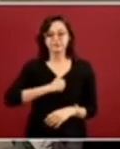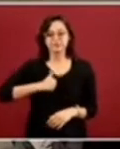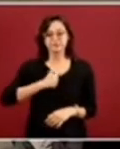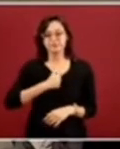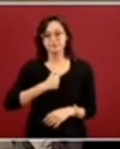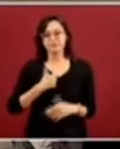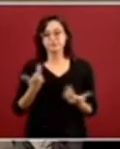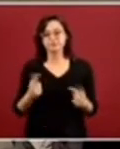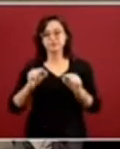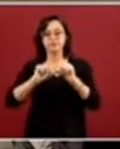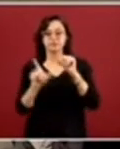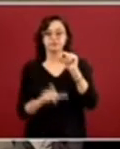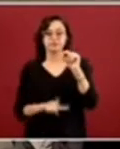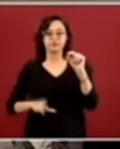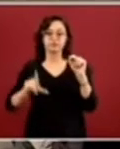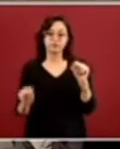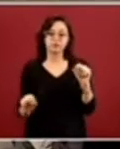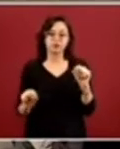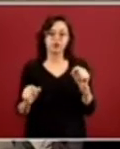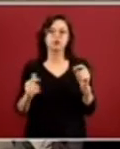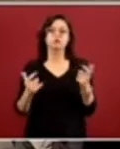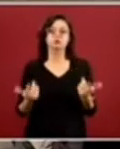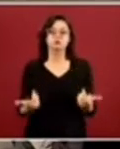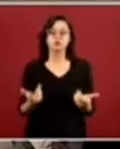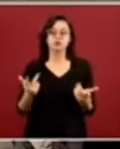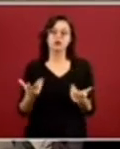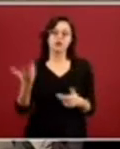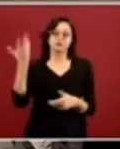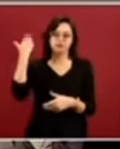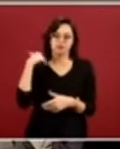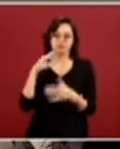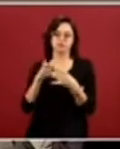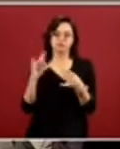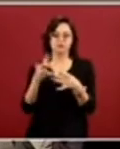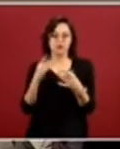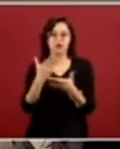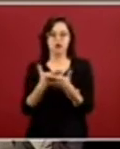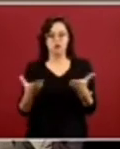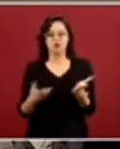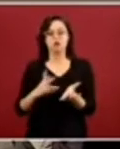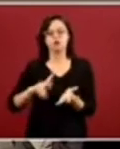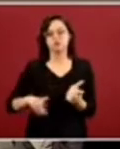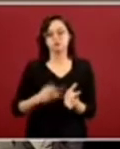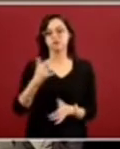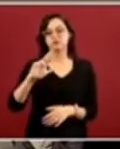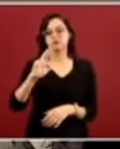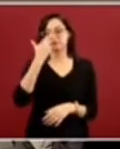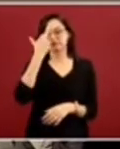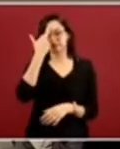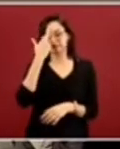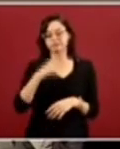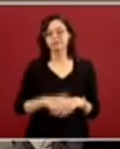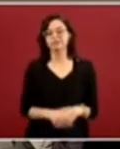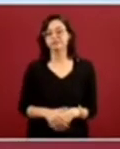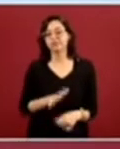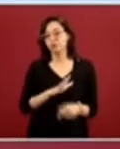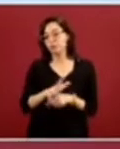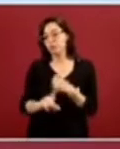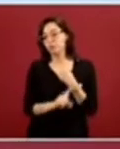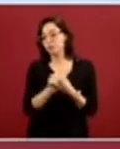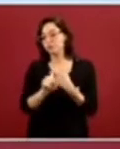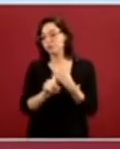lo habíamos comentado semanas atrás, pero lo quiero retomar para que lo recuerden, en México tenemos una de las más